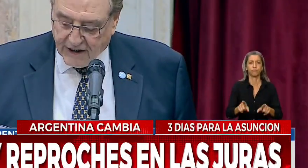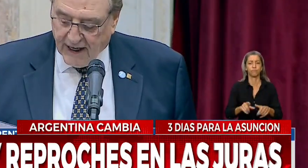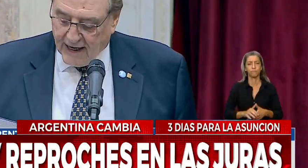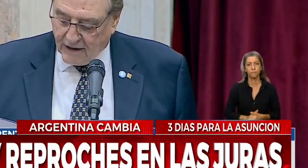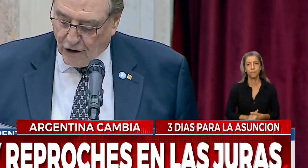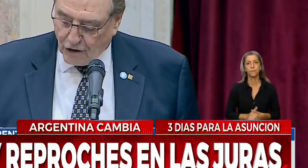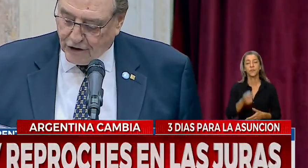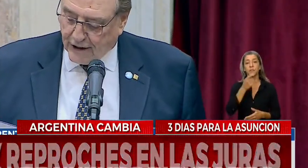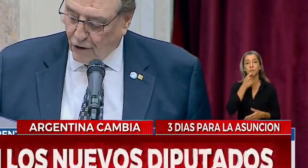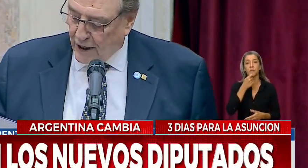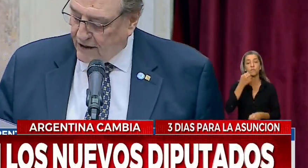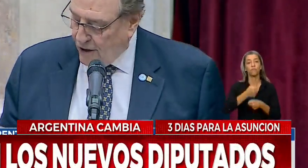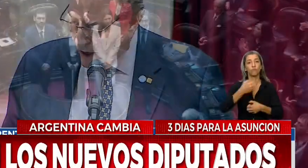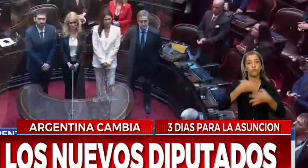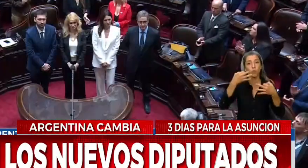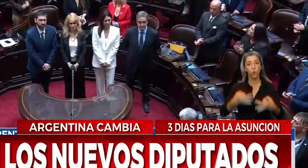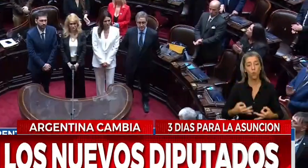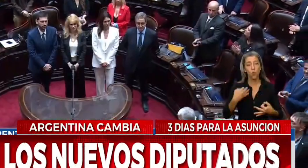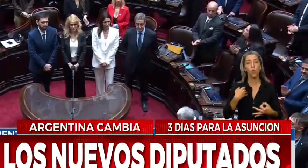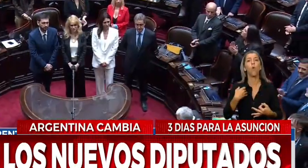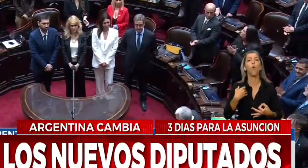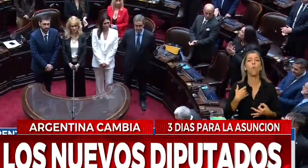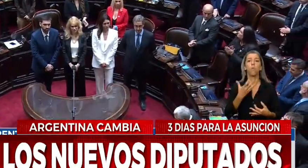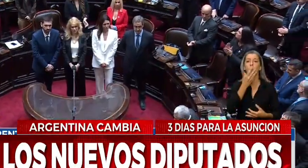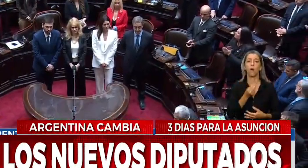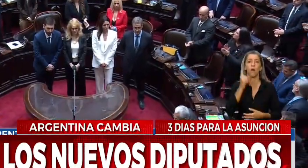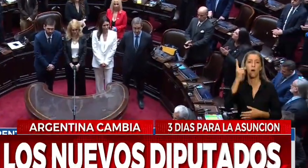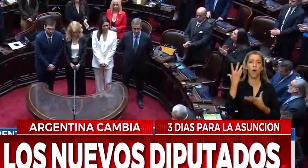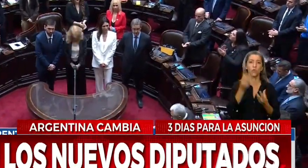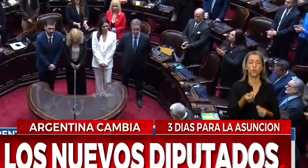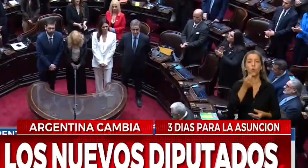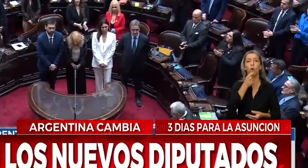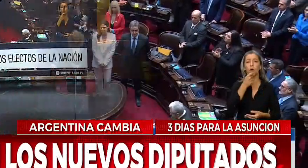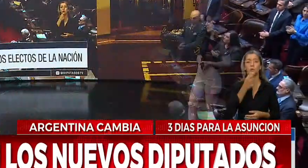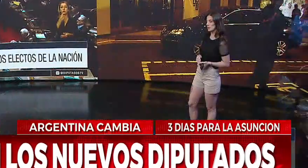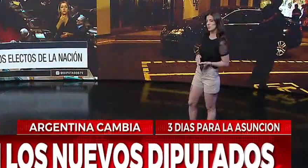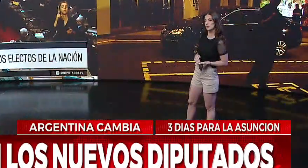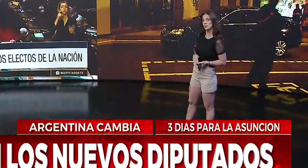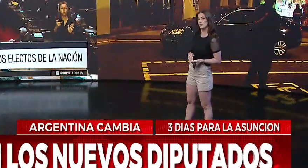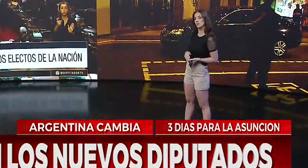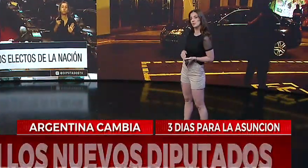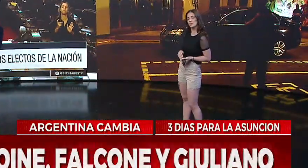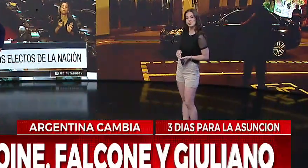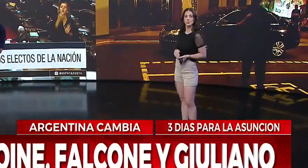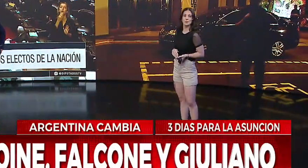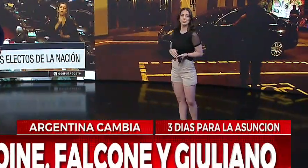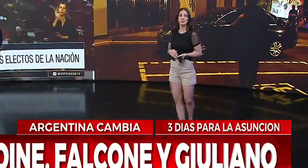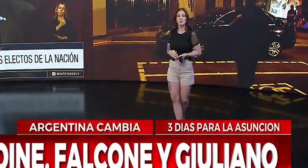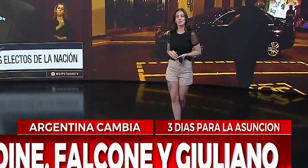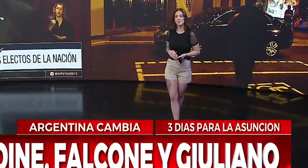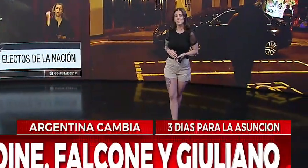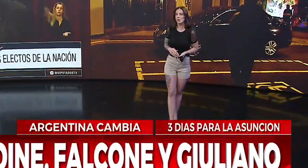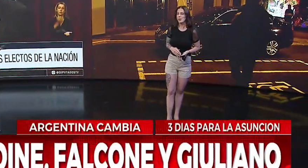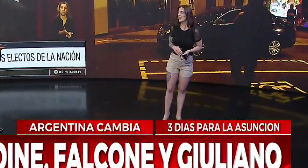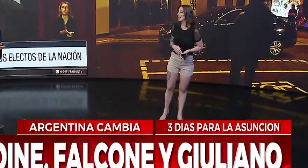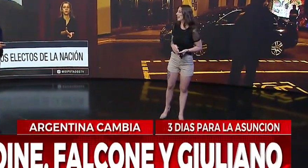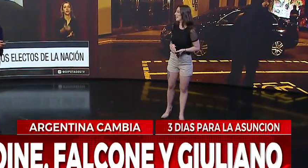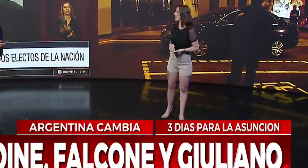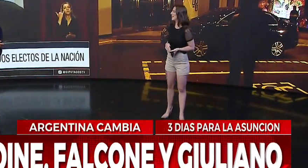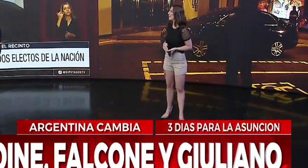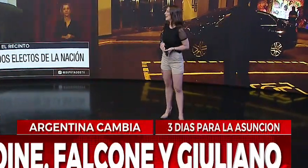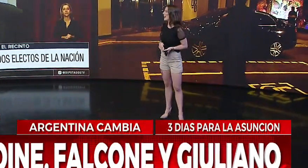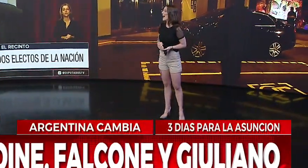lo hicieras, Dios os ayude, y si no, él y la patria os lo demanden. Bien, así pasaba Lilia Lemoine, ¿no? Sí. Parecía Miss Argentina, ¿no? Por